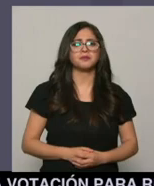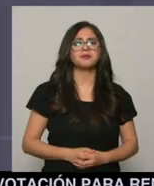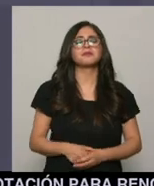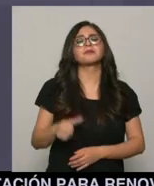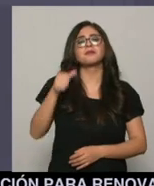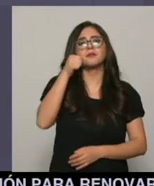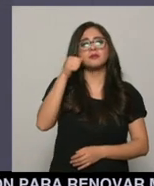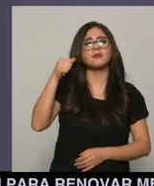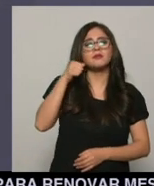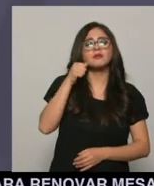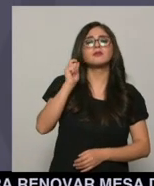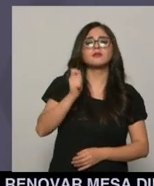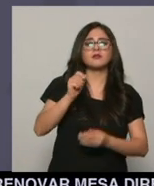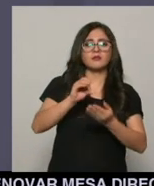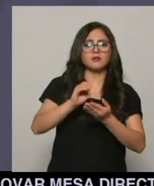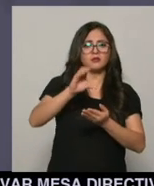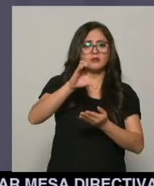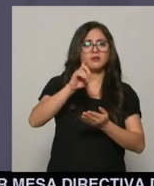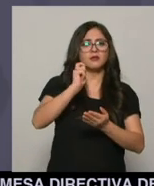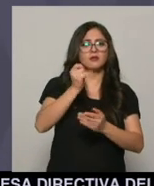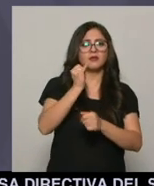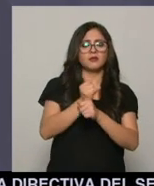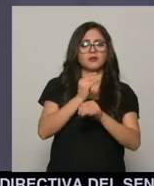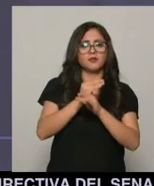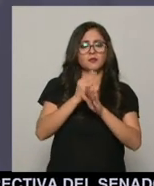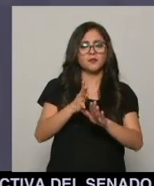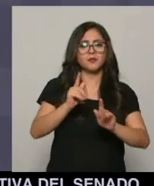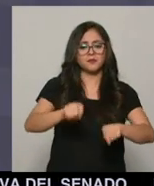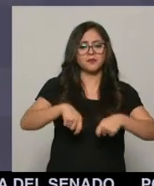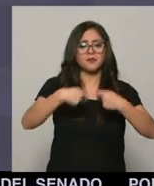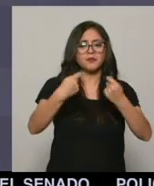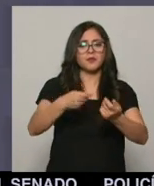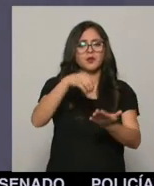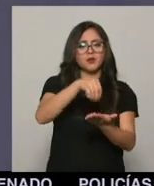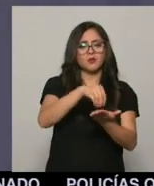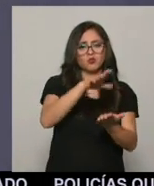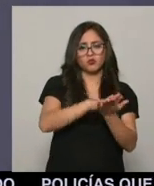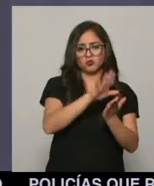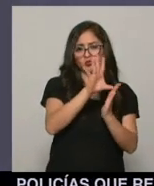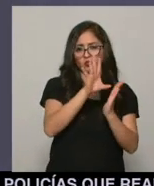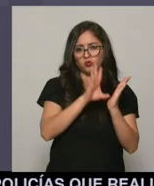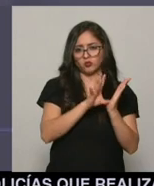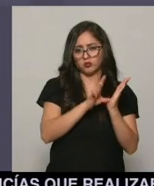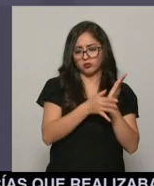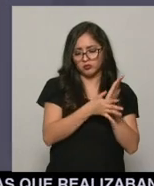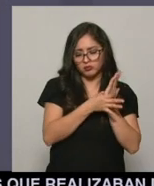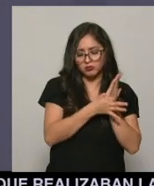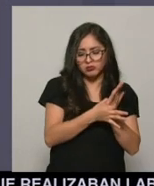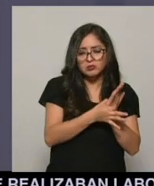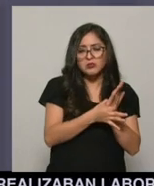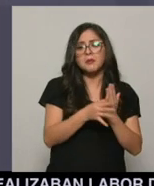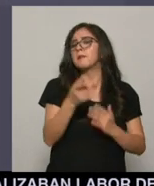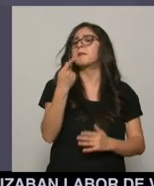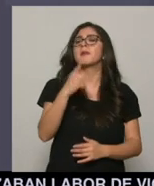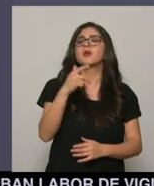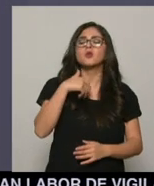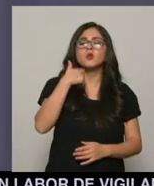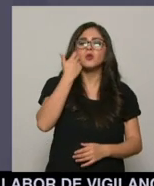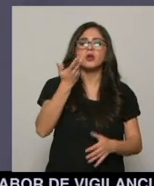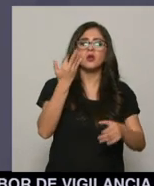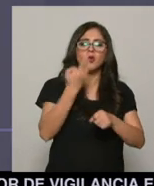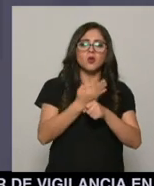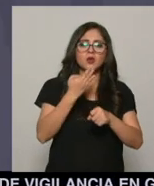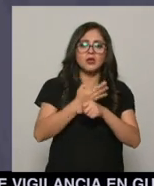porque constitucionalmente se debe entregar, y yo quiero poner un tema para empezar a